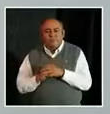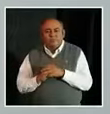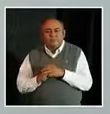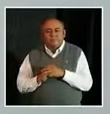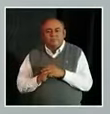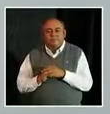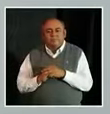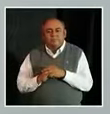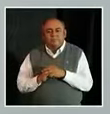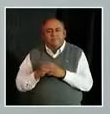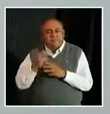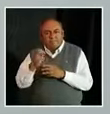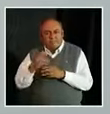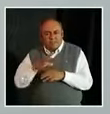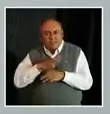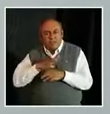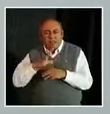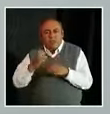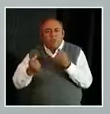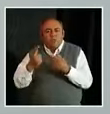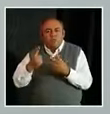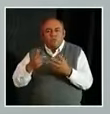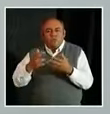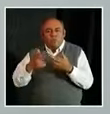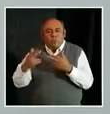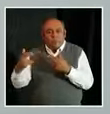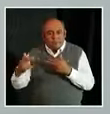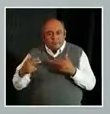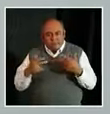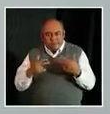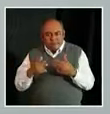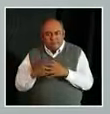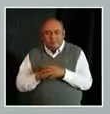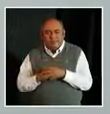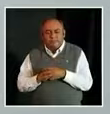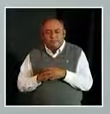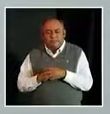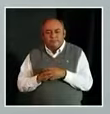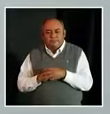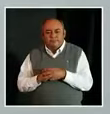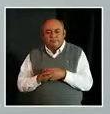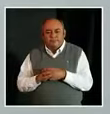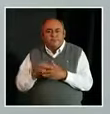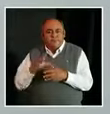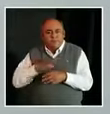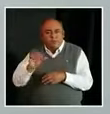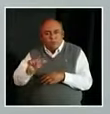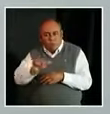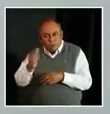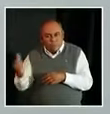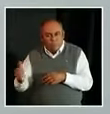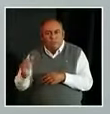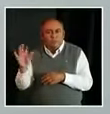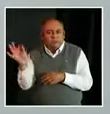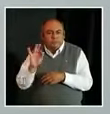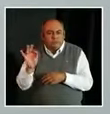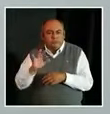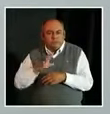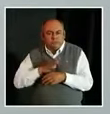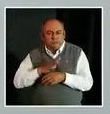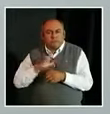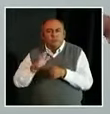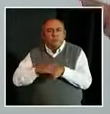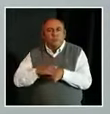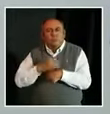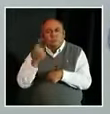que son zonas fracturadas, ¿no? Ese es un elemento. El segundo es que por ahí corra agua, porque